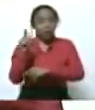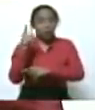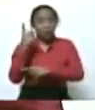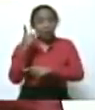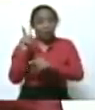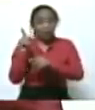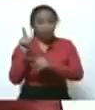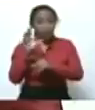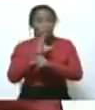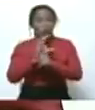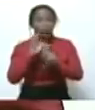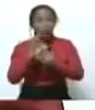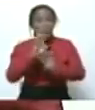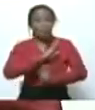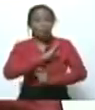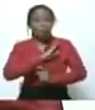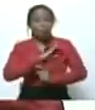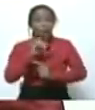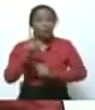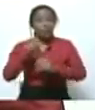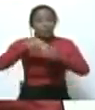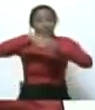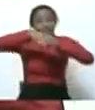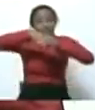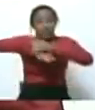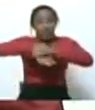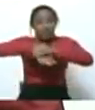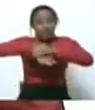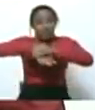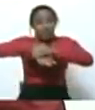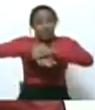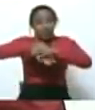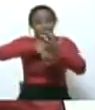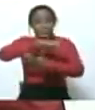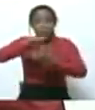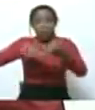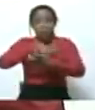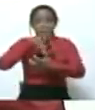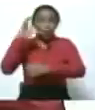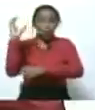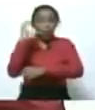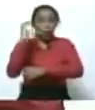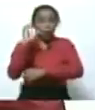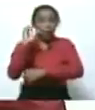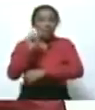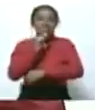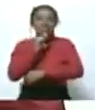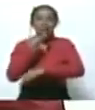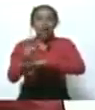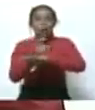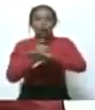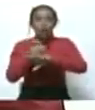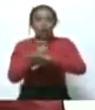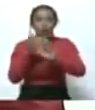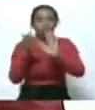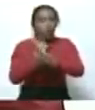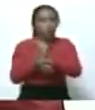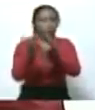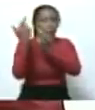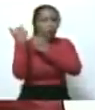es parte de la raíz del problema colombiano, de quienes gobiernan Colombia.